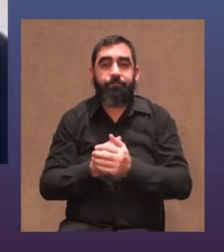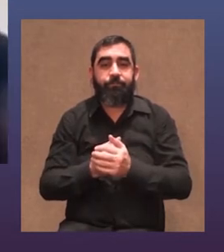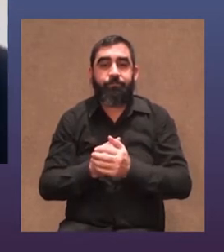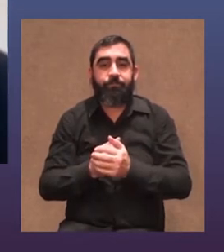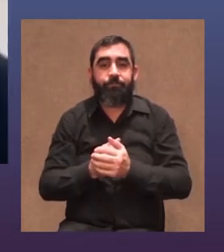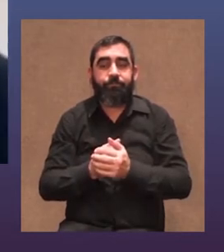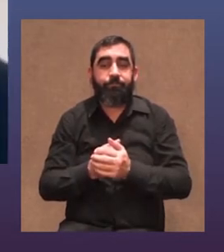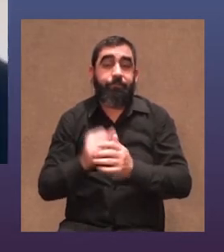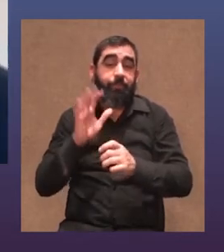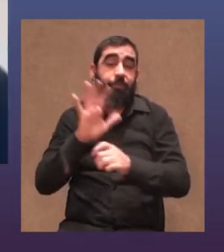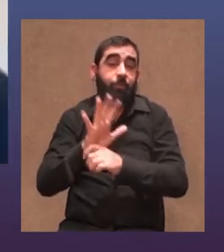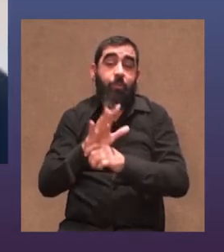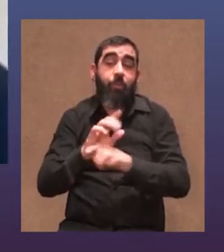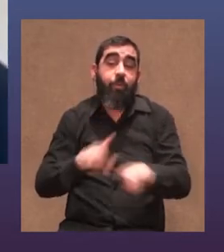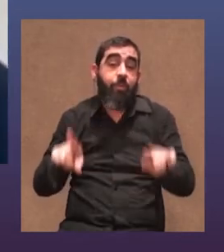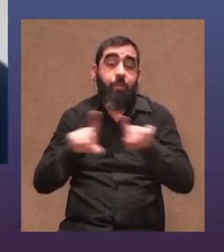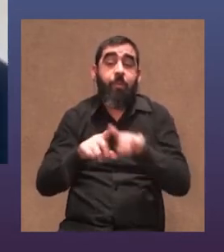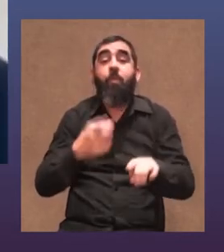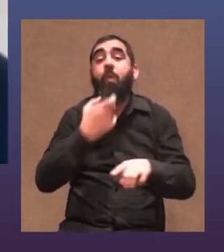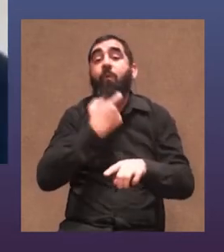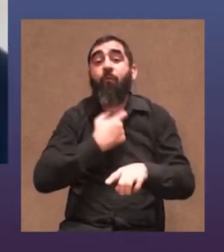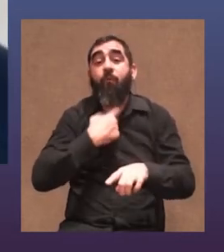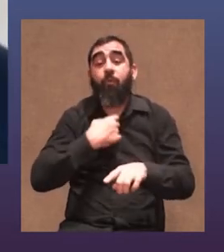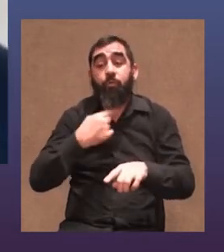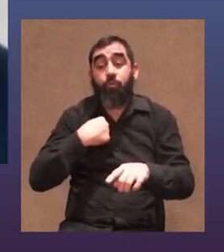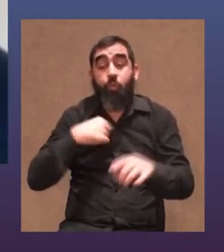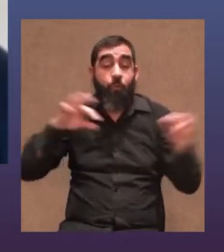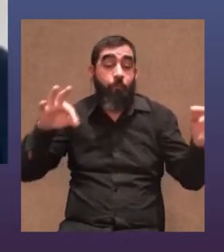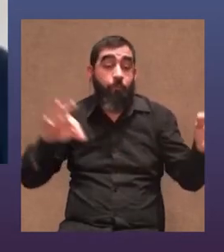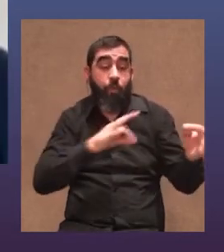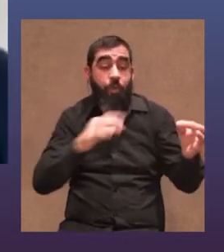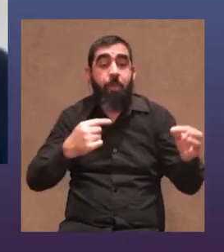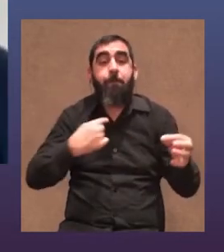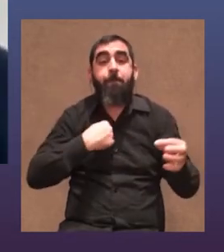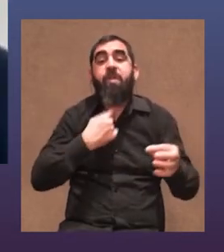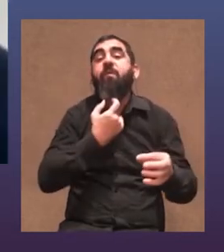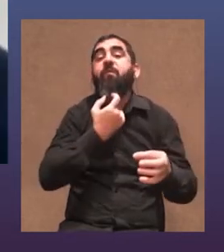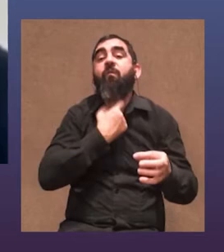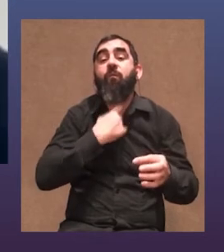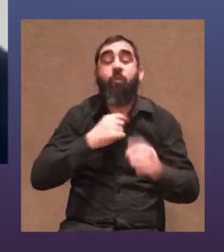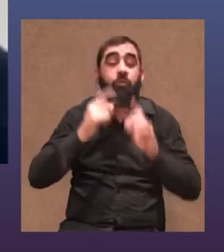es su voz, y el violín en mí es mi voz.